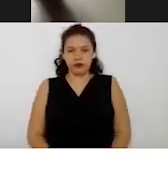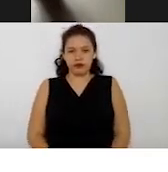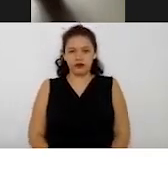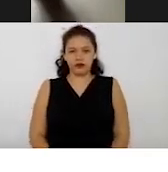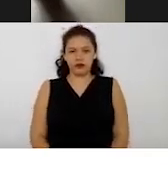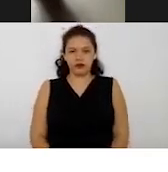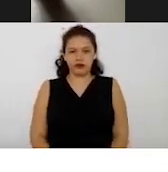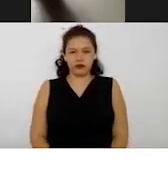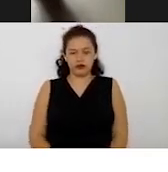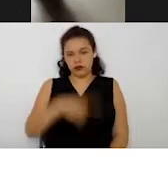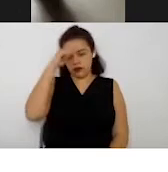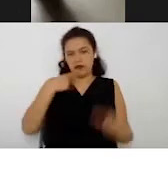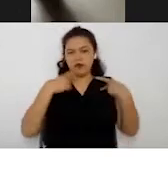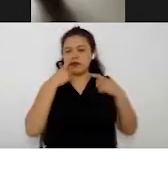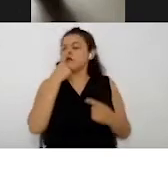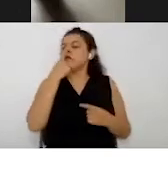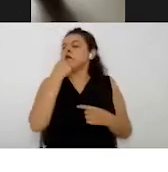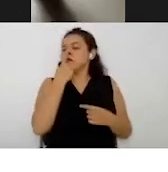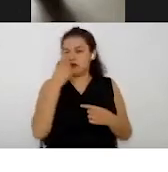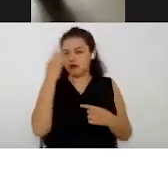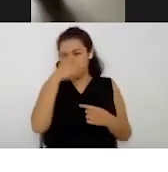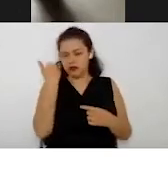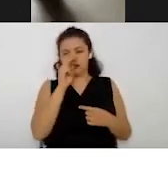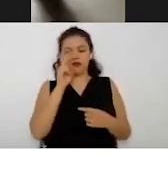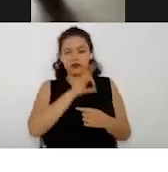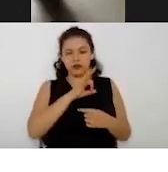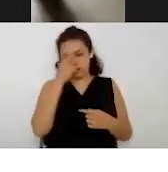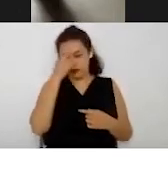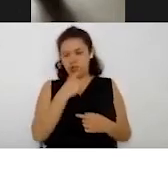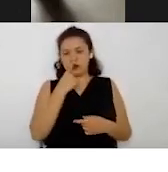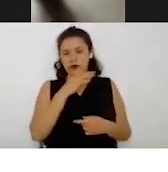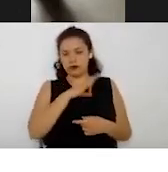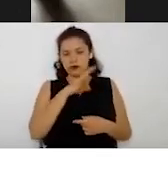Para ver si está respirando. Para ver si está respirando.